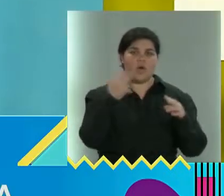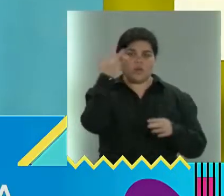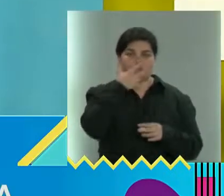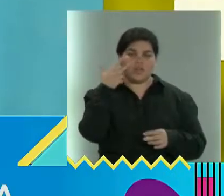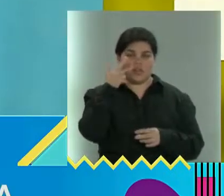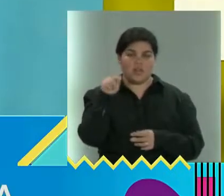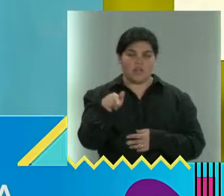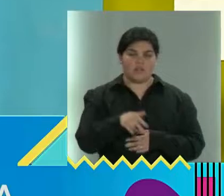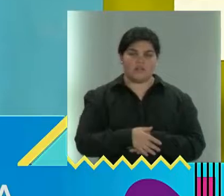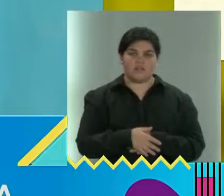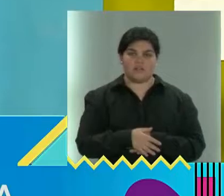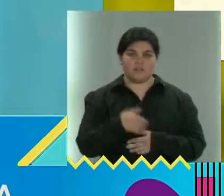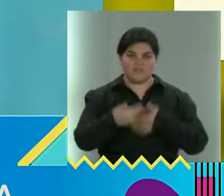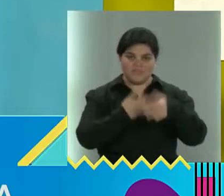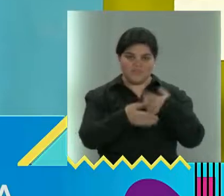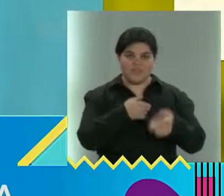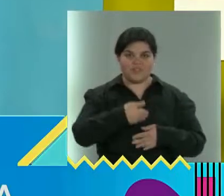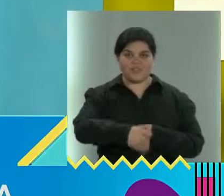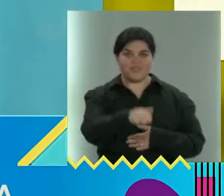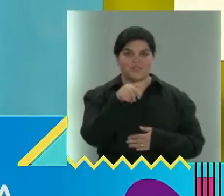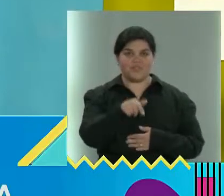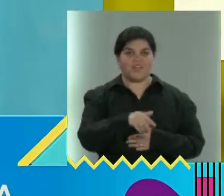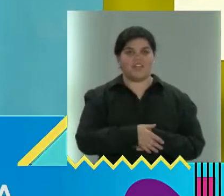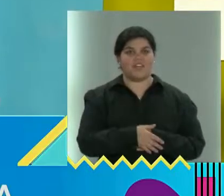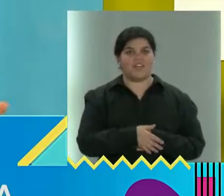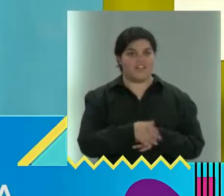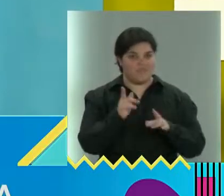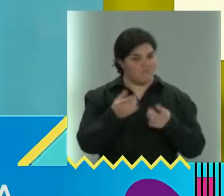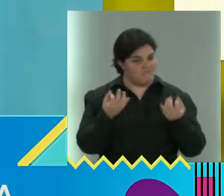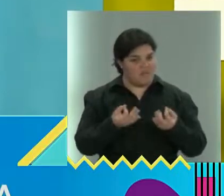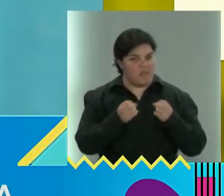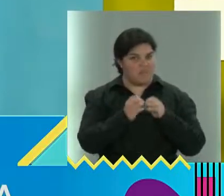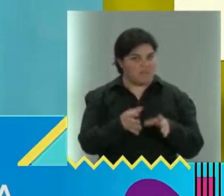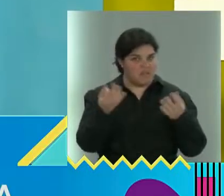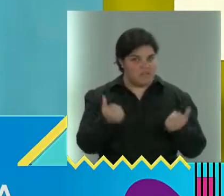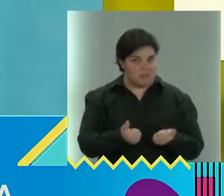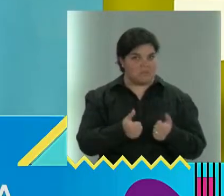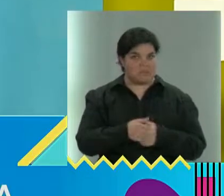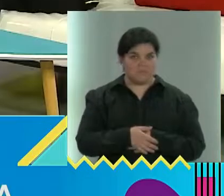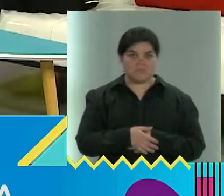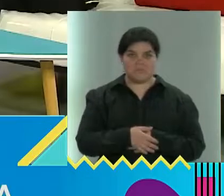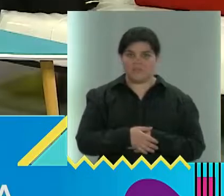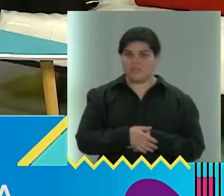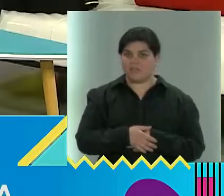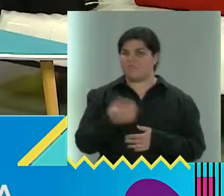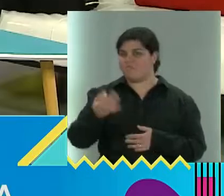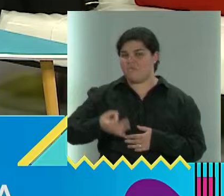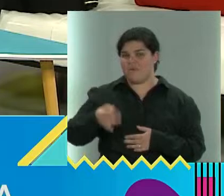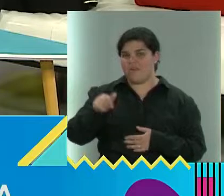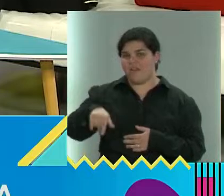Intercontinental. Finalizaron las actividades, bueno, se fueron a tomar unos vinos, está bien, arrancaron. Perfecto. Una buena manera de estar en